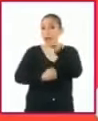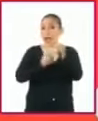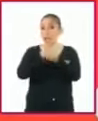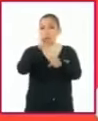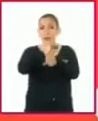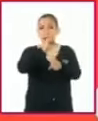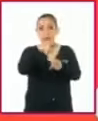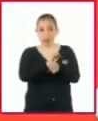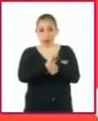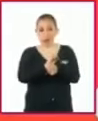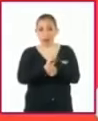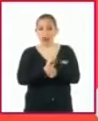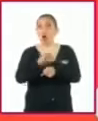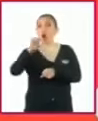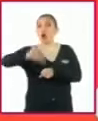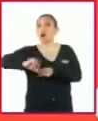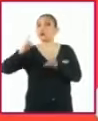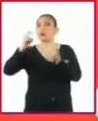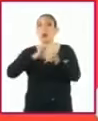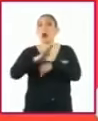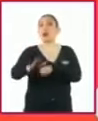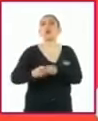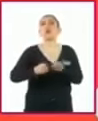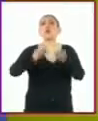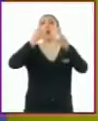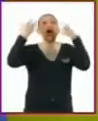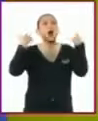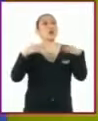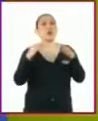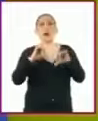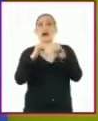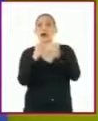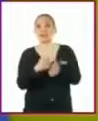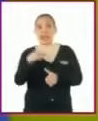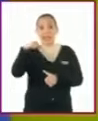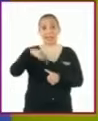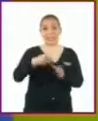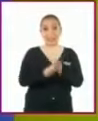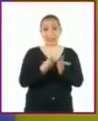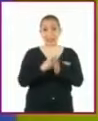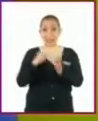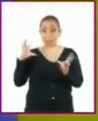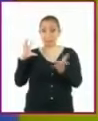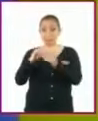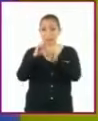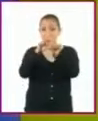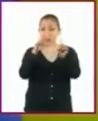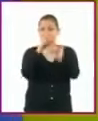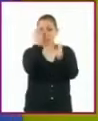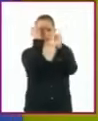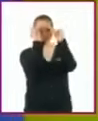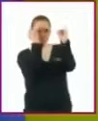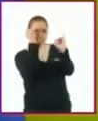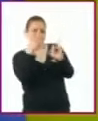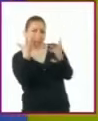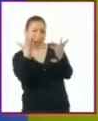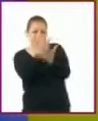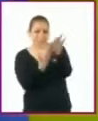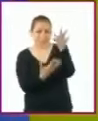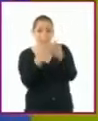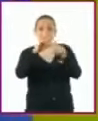secundaria. El tema del día de hoy es ¿cuánto arte? En esta sesión retomaremos la diversidad creativa en los diferentes